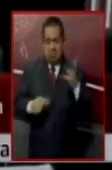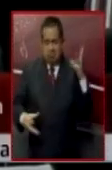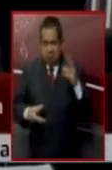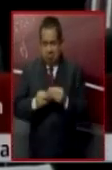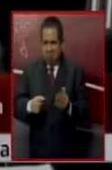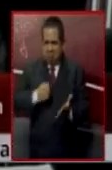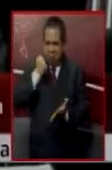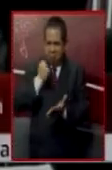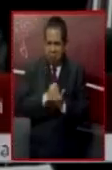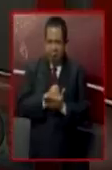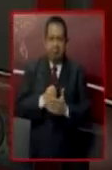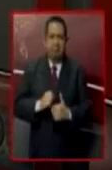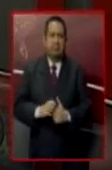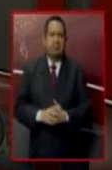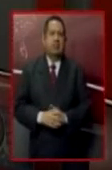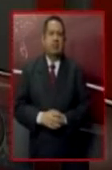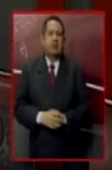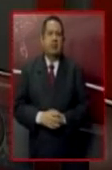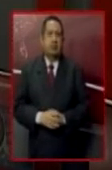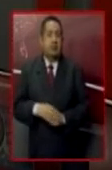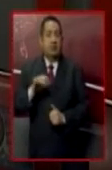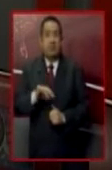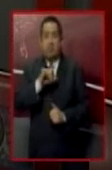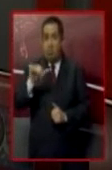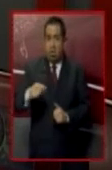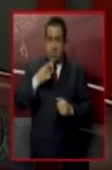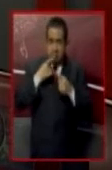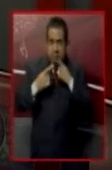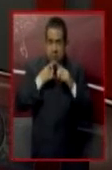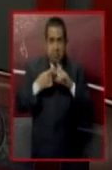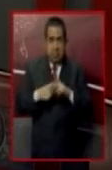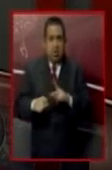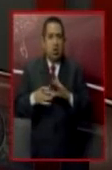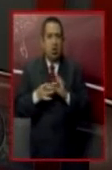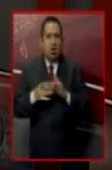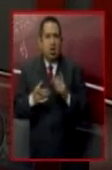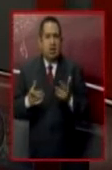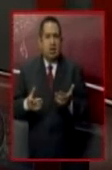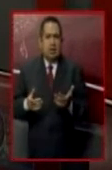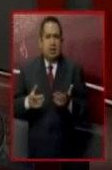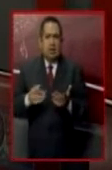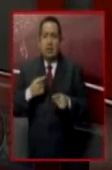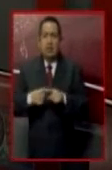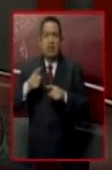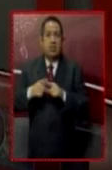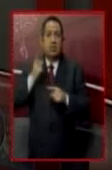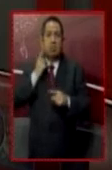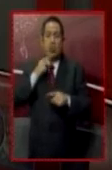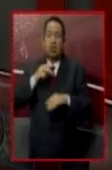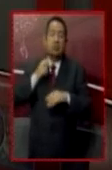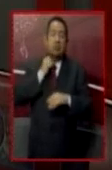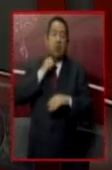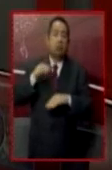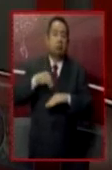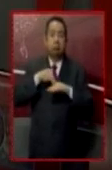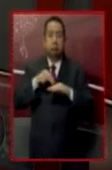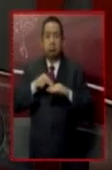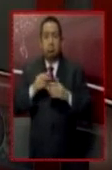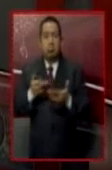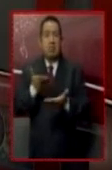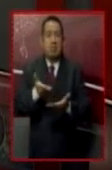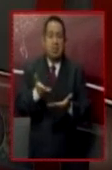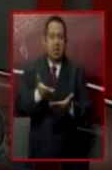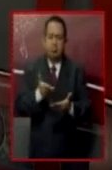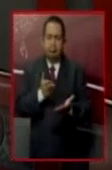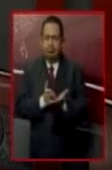Hacendaria. Bueno, posteriormente inició discusión en lo particular, subieron legisladores, pero no se aceptó ninguna de las